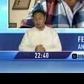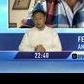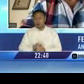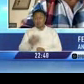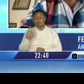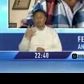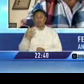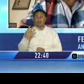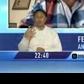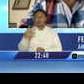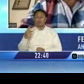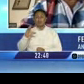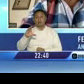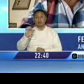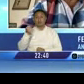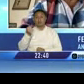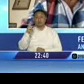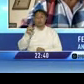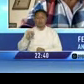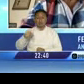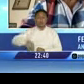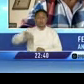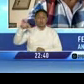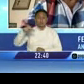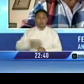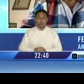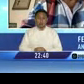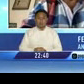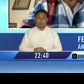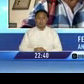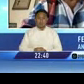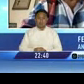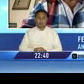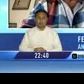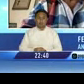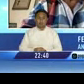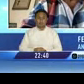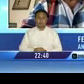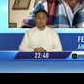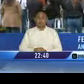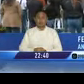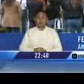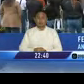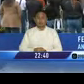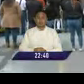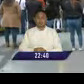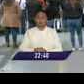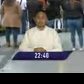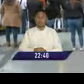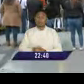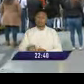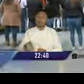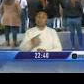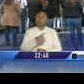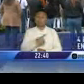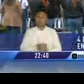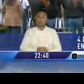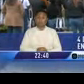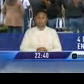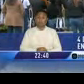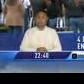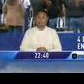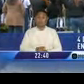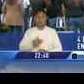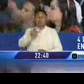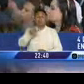cuarto, César Montúfar, por el norte de la ciudad y el valle de Cumbaya y Tumbaco. Y al parecer, no necesariamente quien